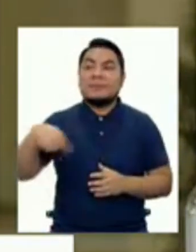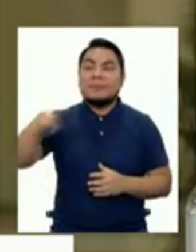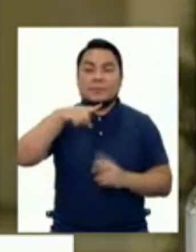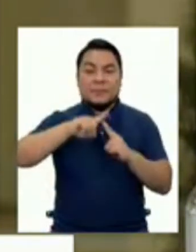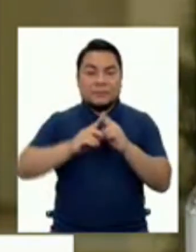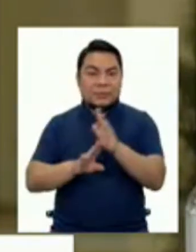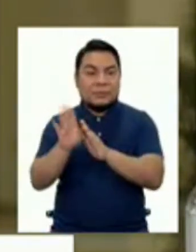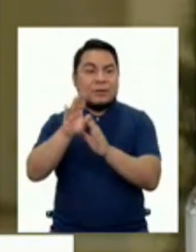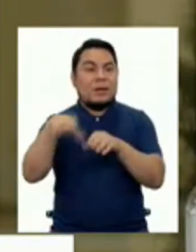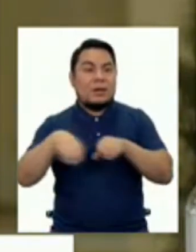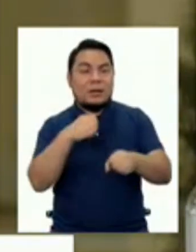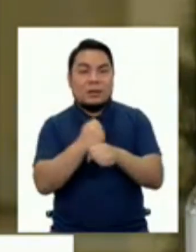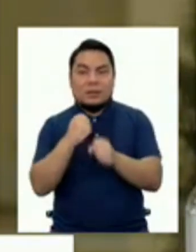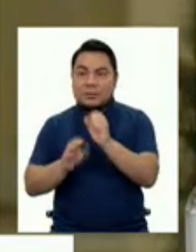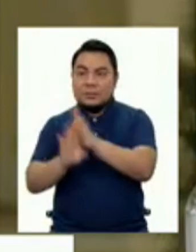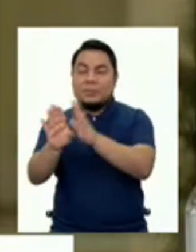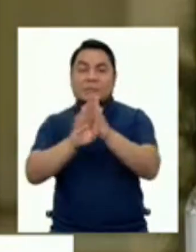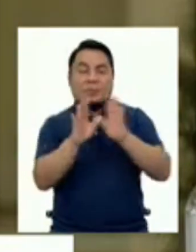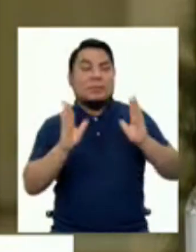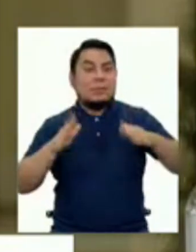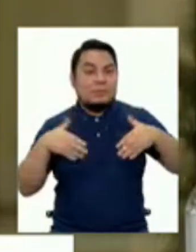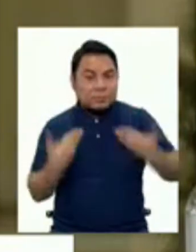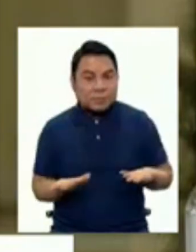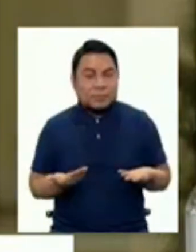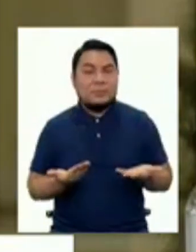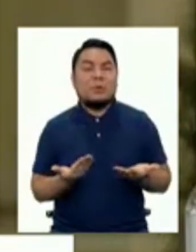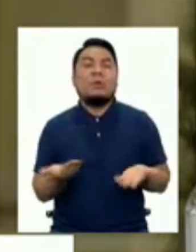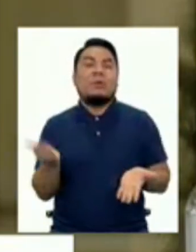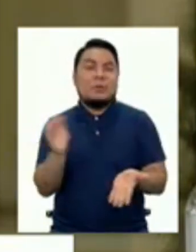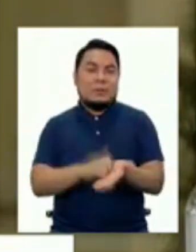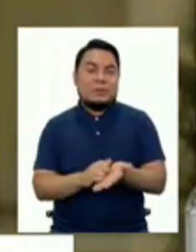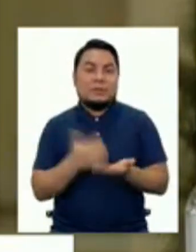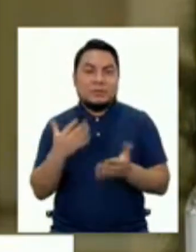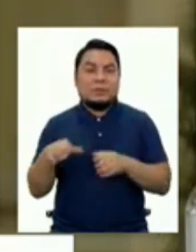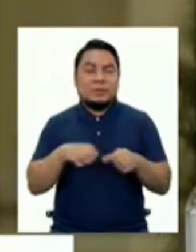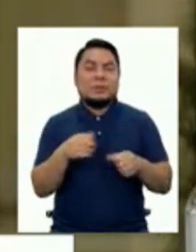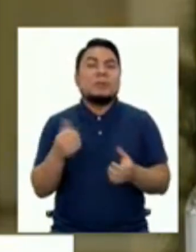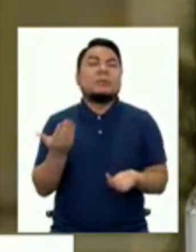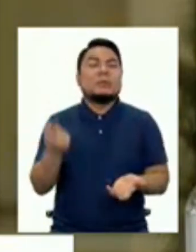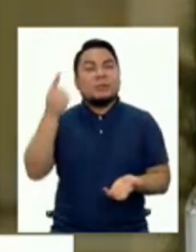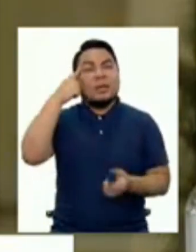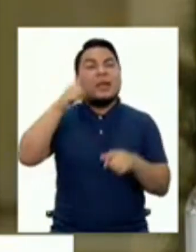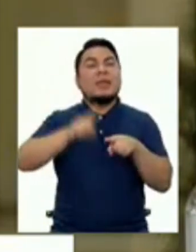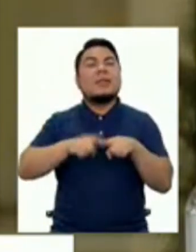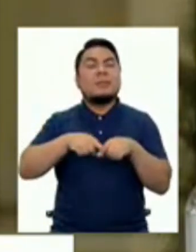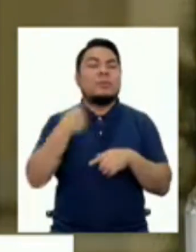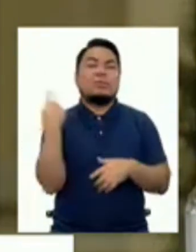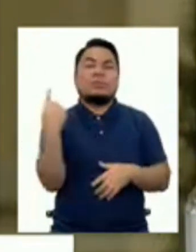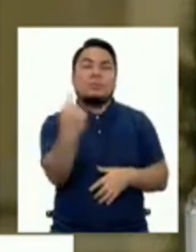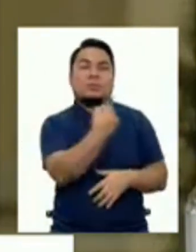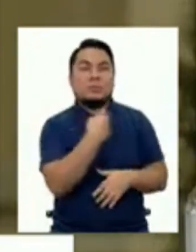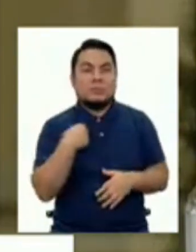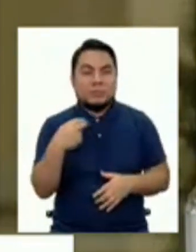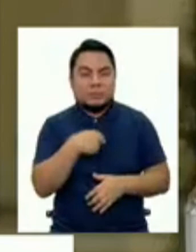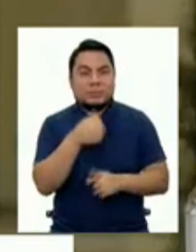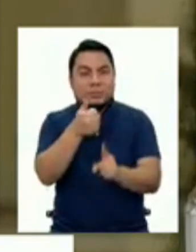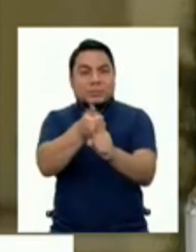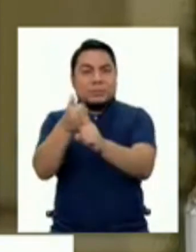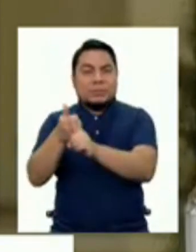reactivación de actividades podamos nuevamente hacer un rebote. Entonces, depende de nosotros mismos. Y